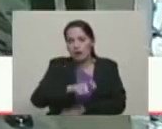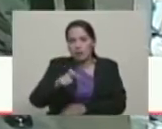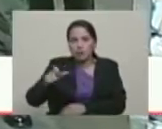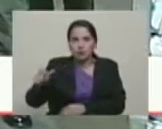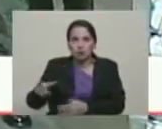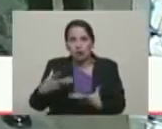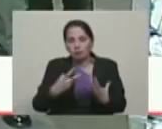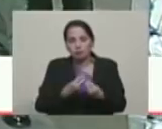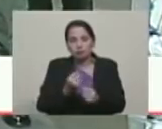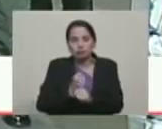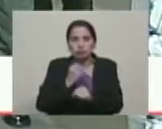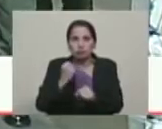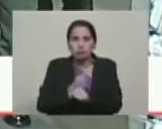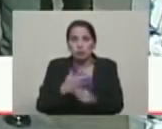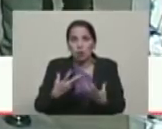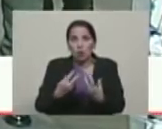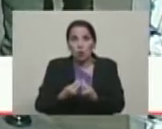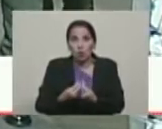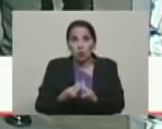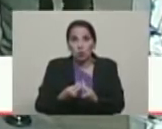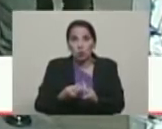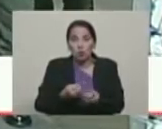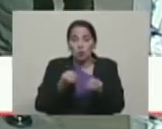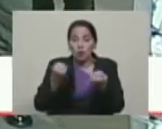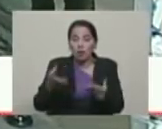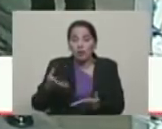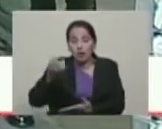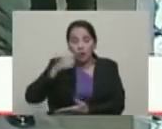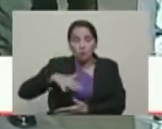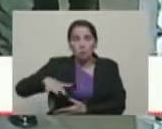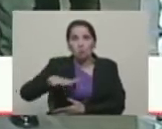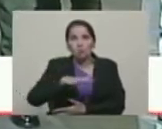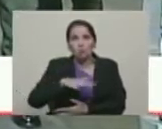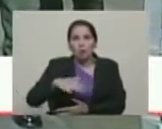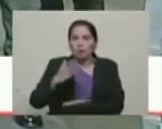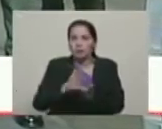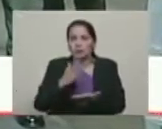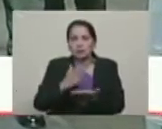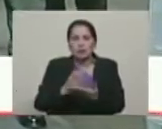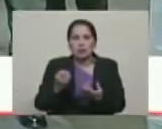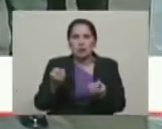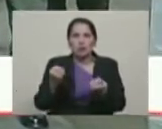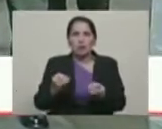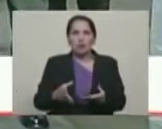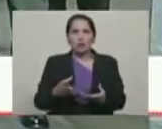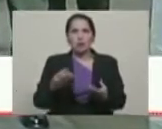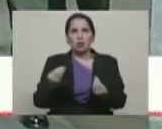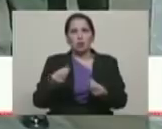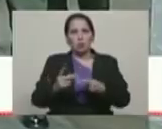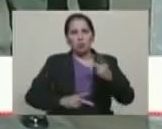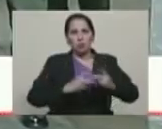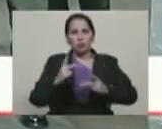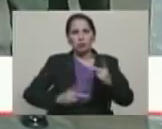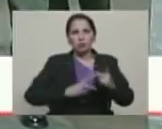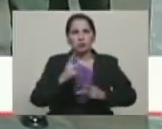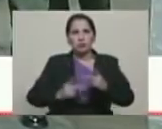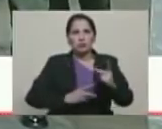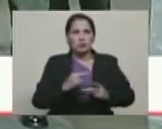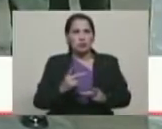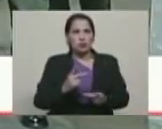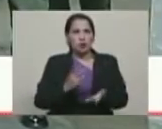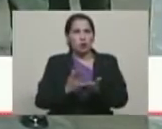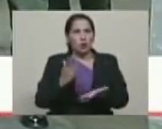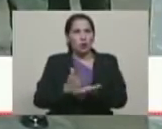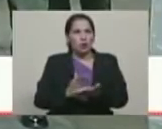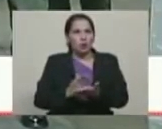poder, trabajando para nuestro pueblo y siempre garantizando, cuidando los procesos productivos